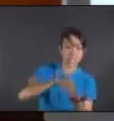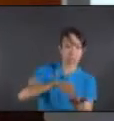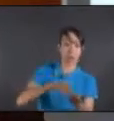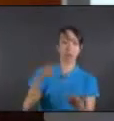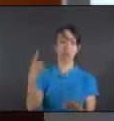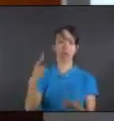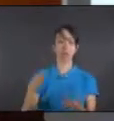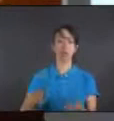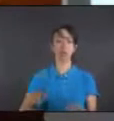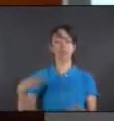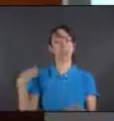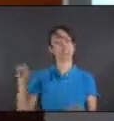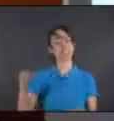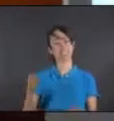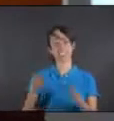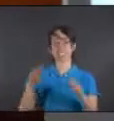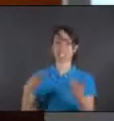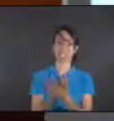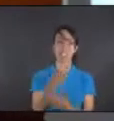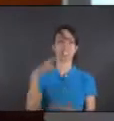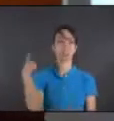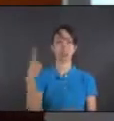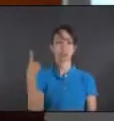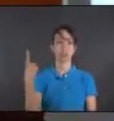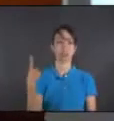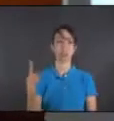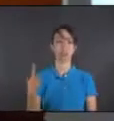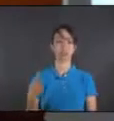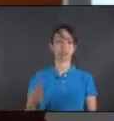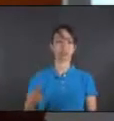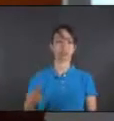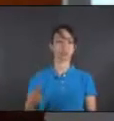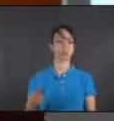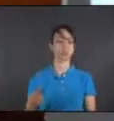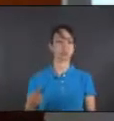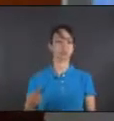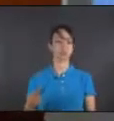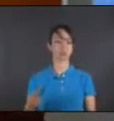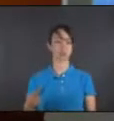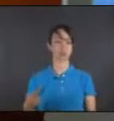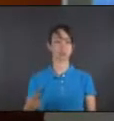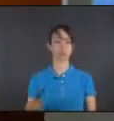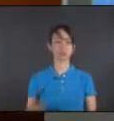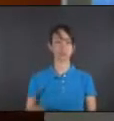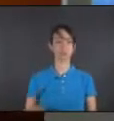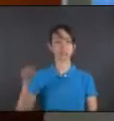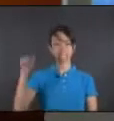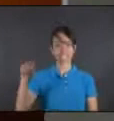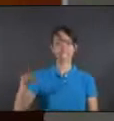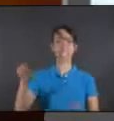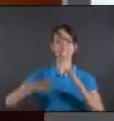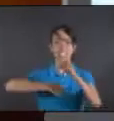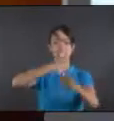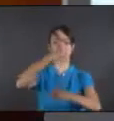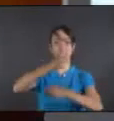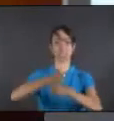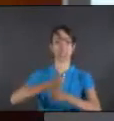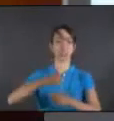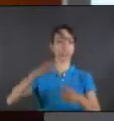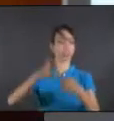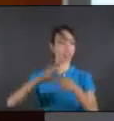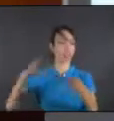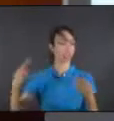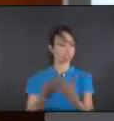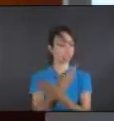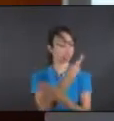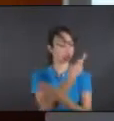El viernes le decía a los hermanos, ¿cuántos habremos fracasado en diferentes cosas? Y Dios a través